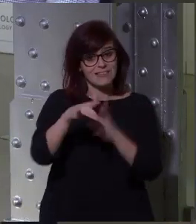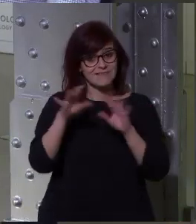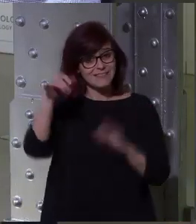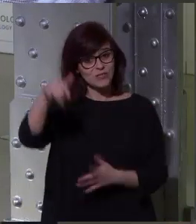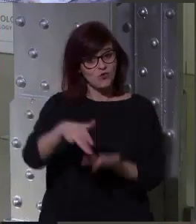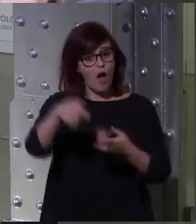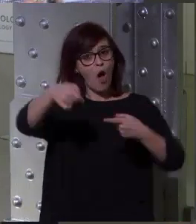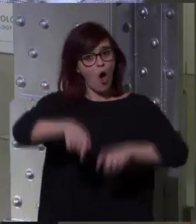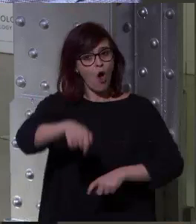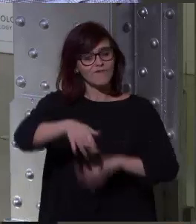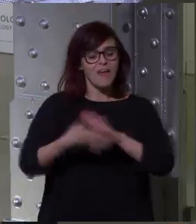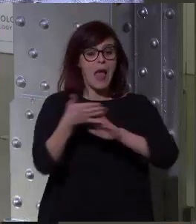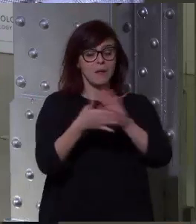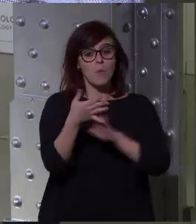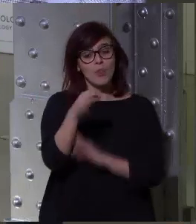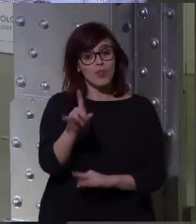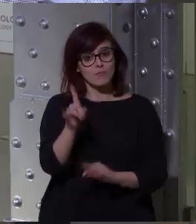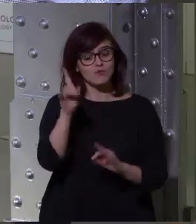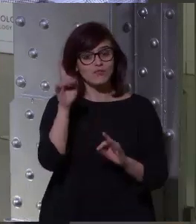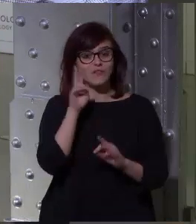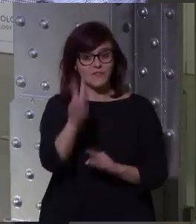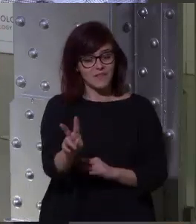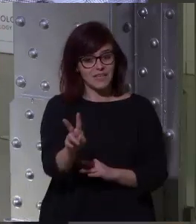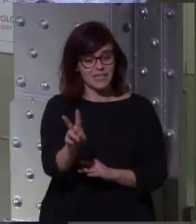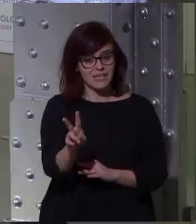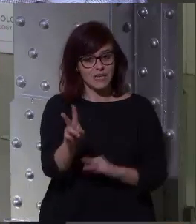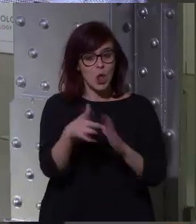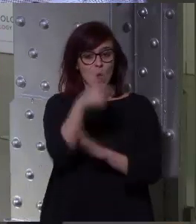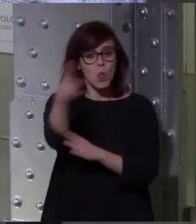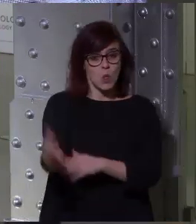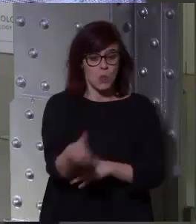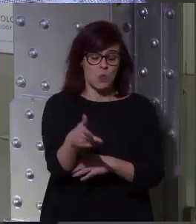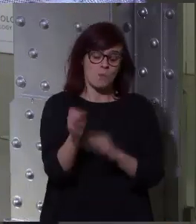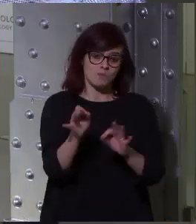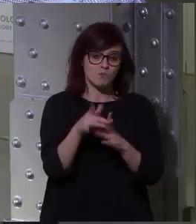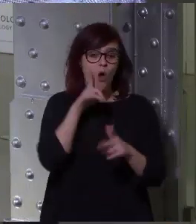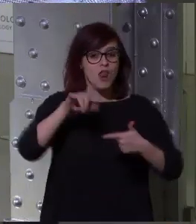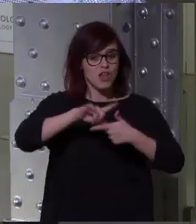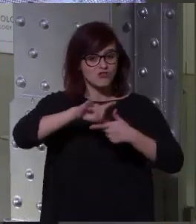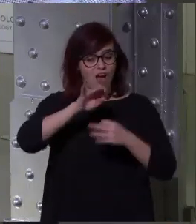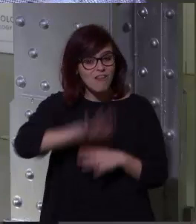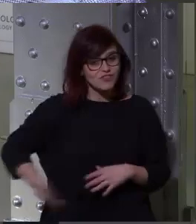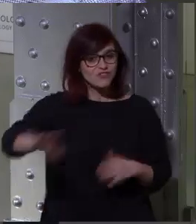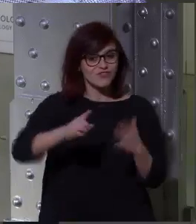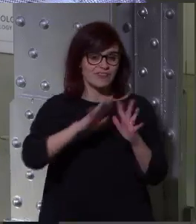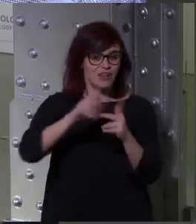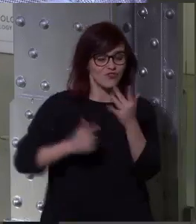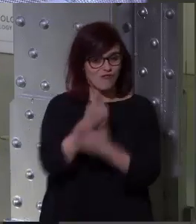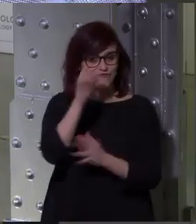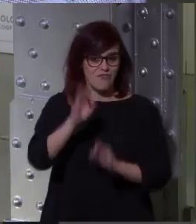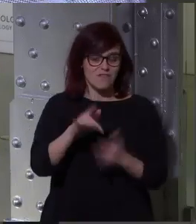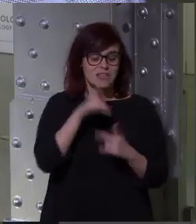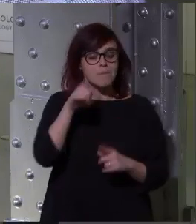sesión, podíamos ver un pequeño documento de National Geographic y de la labor